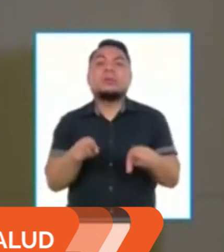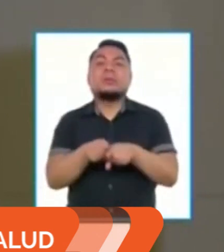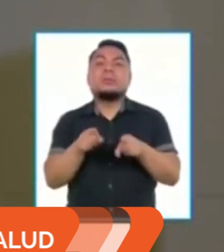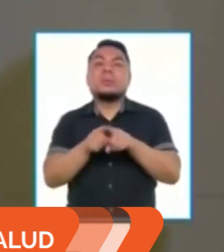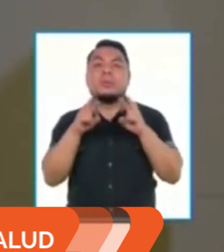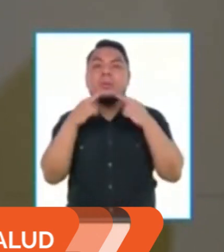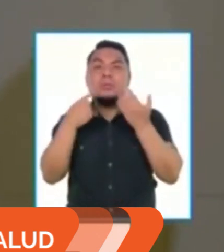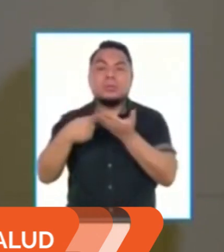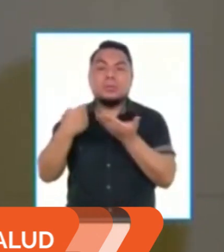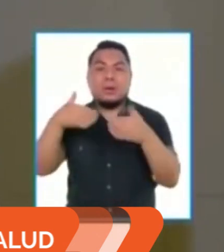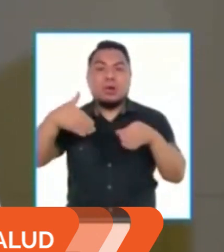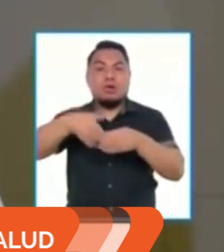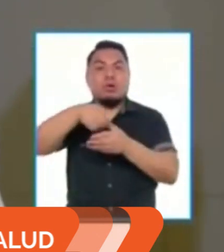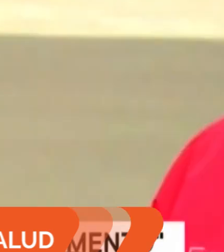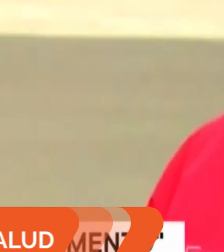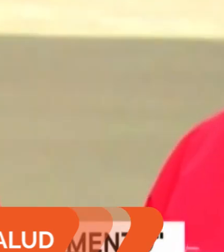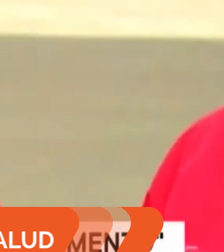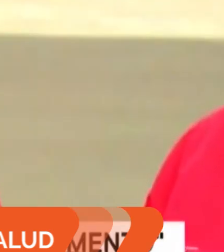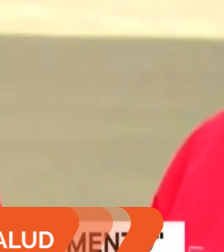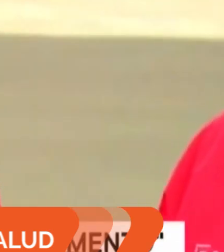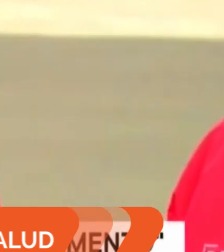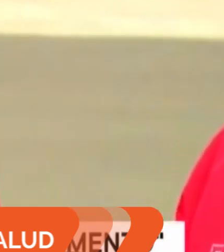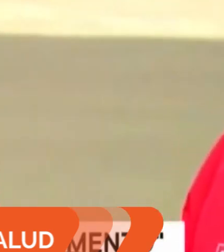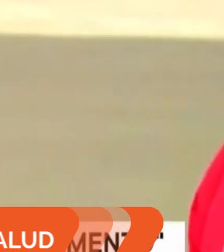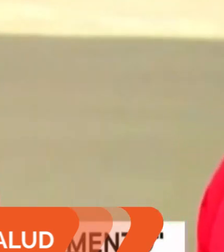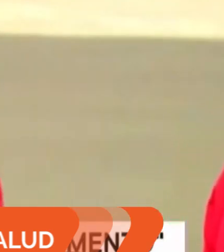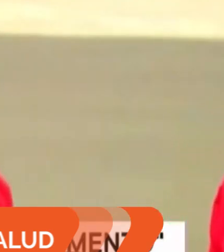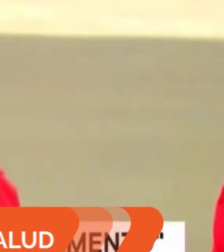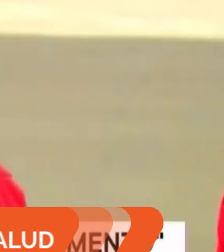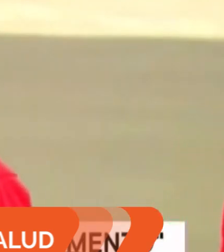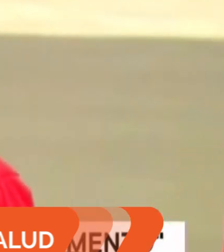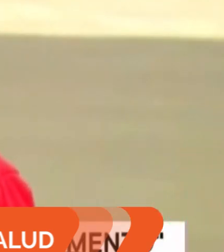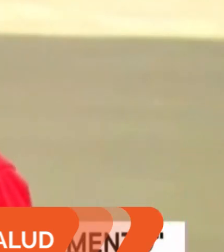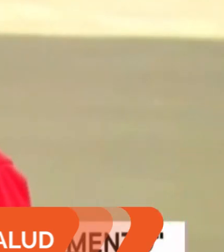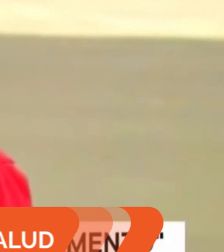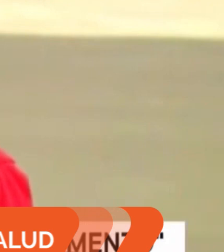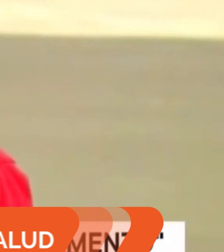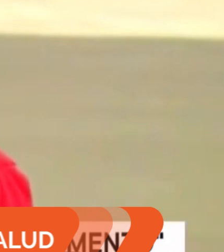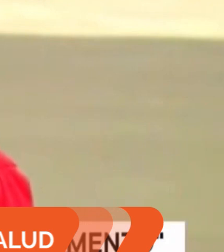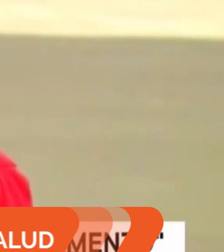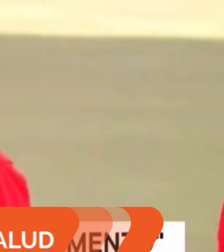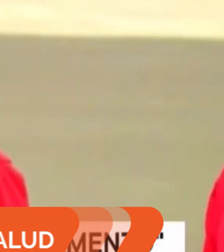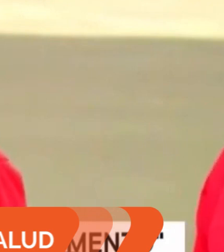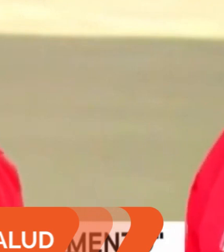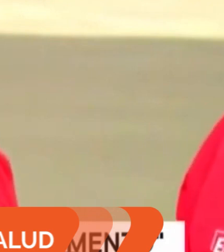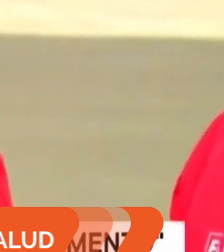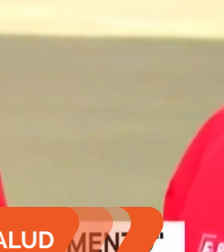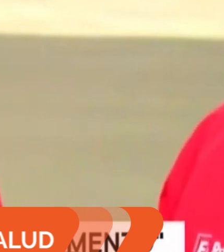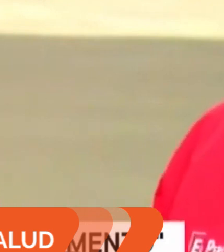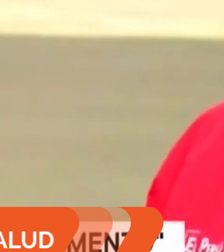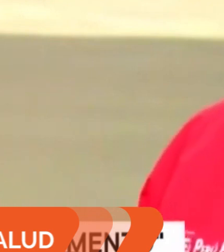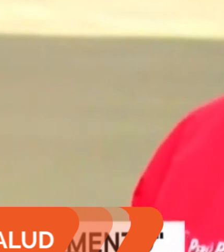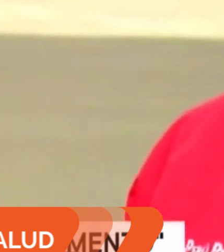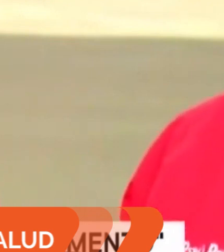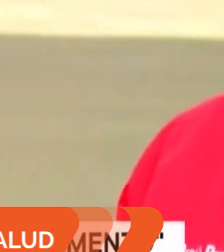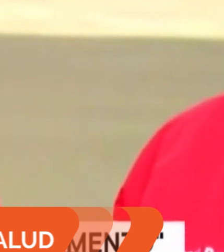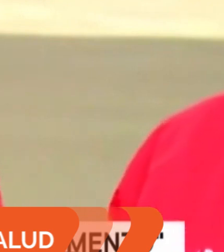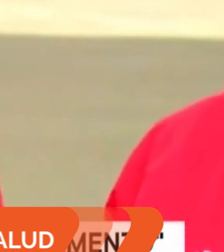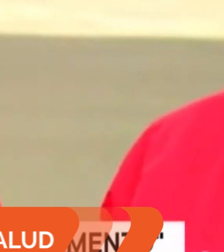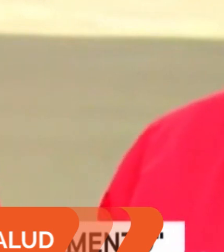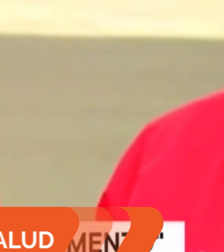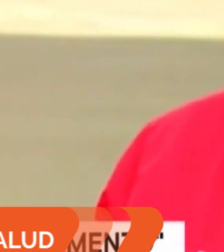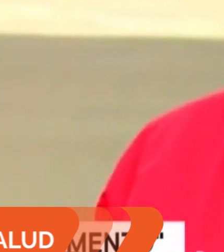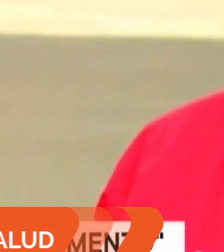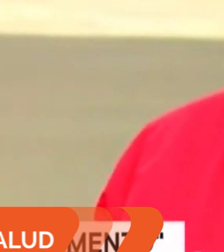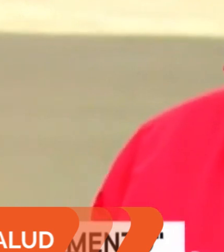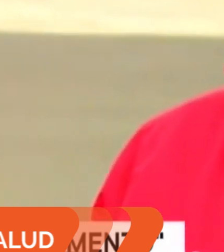gobierno del mencionado expresidente. Dejó el puesto por aproximadamente una semana tras la vacancia presidencial del 9 de noviembre